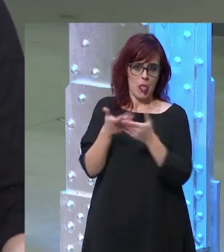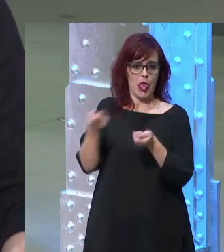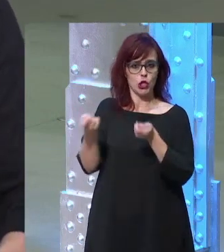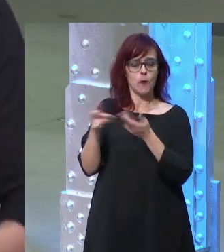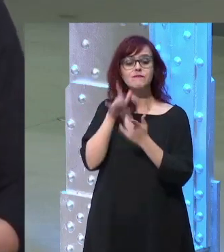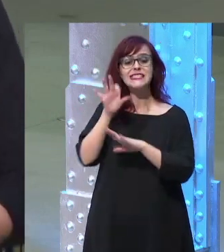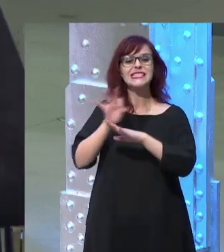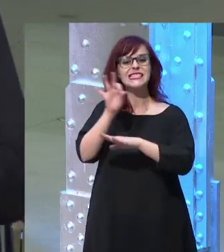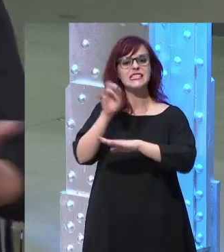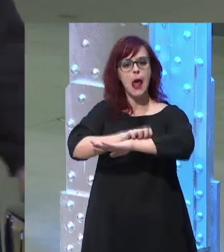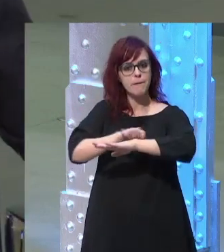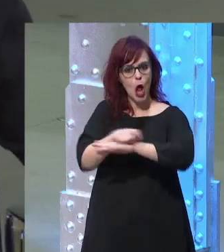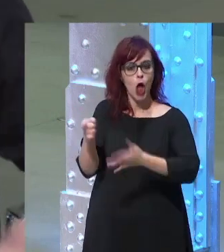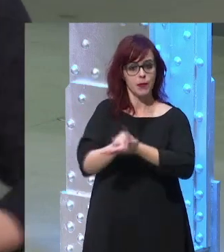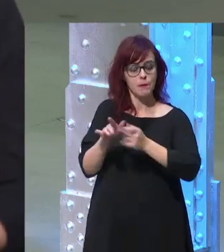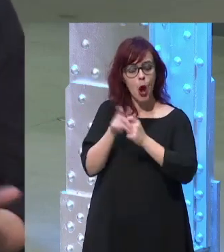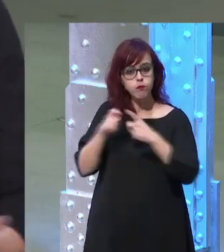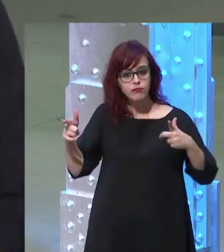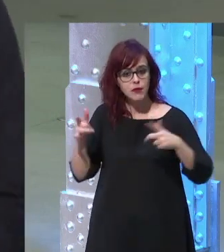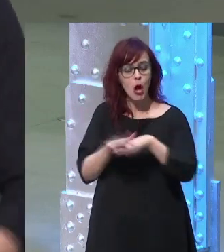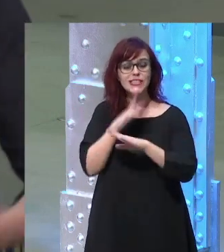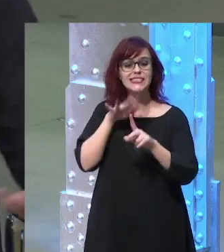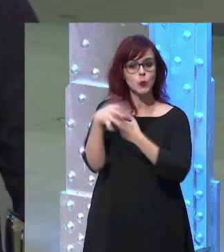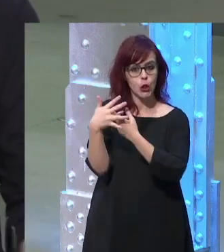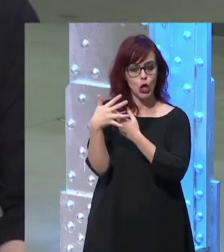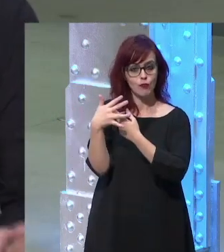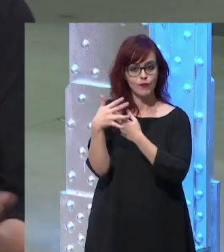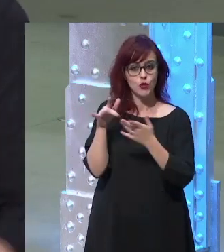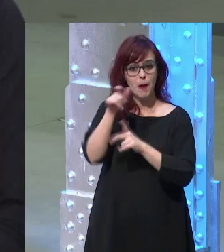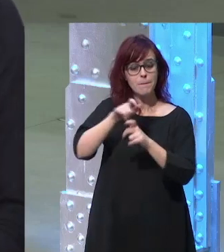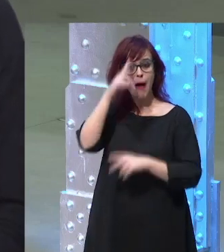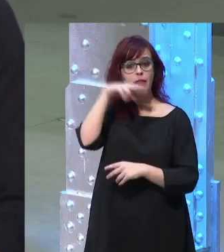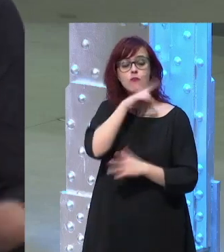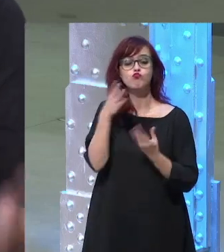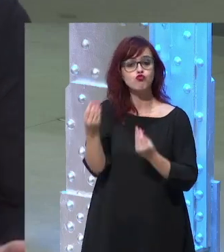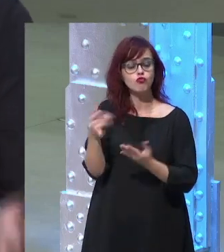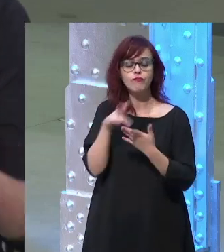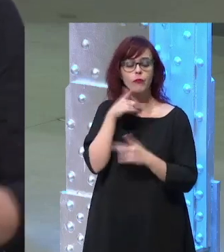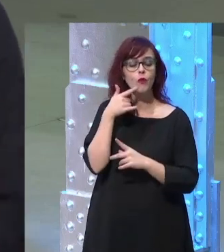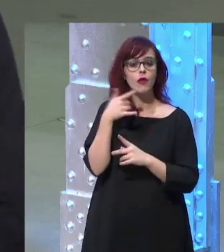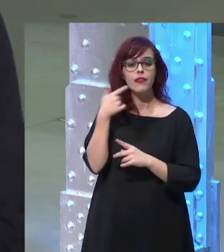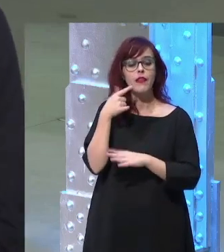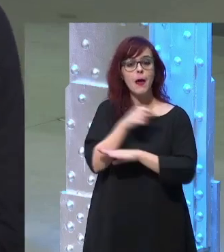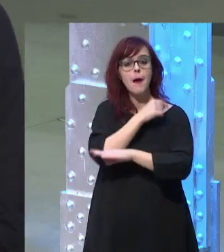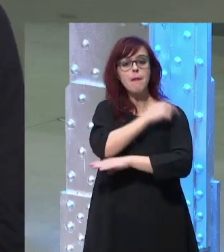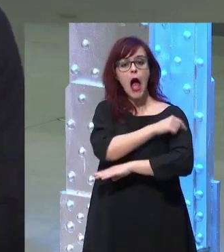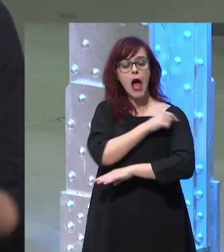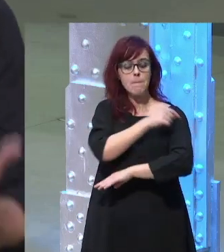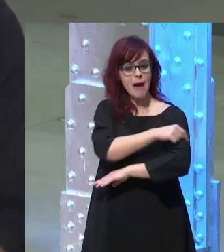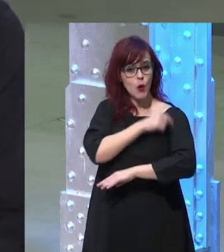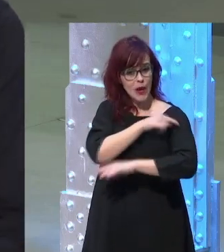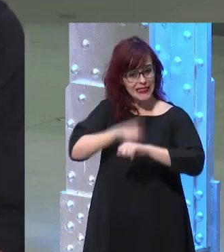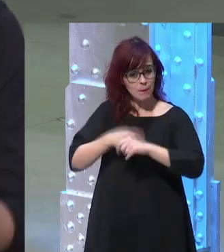sarampión, porque se han reunido las circunstancias de que muchos padres han decidido no vacunar al mismo tiempo, con